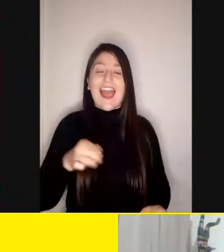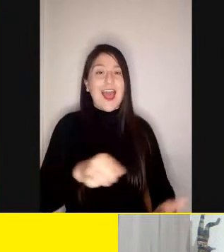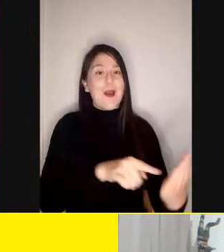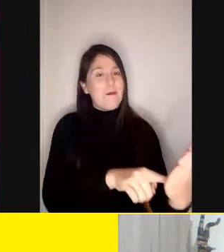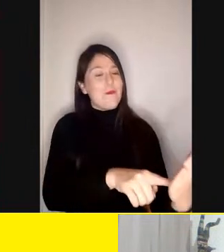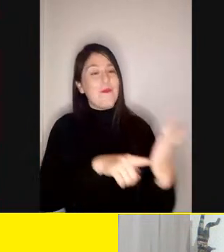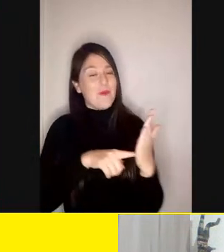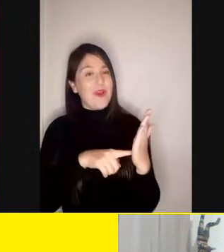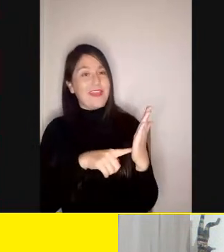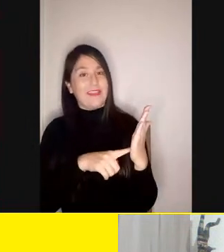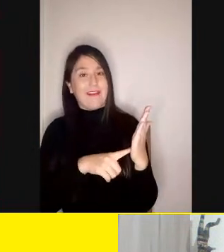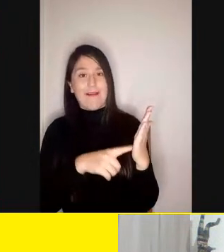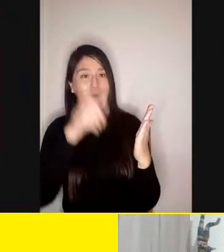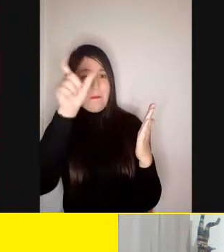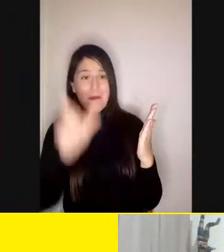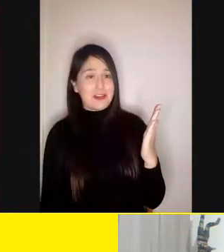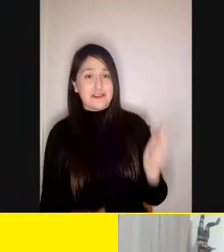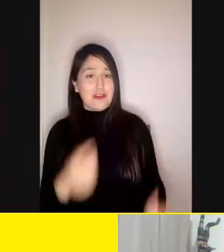y corrientes,